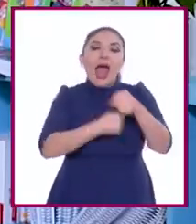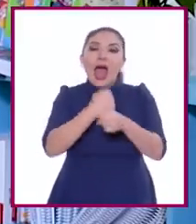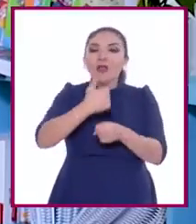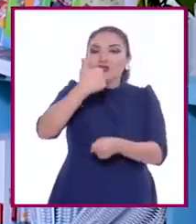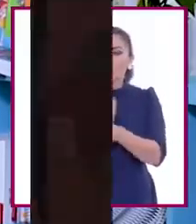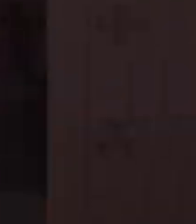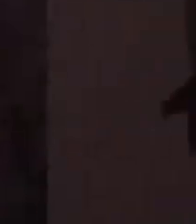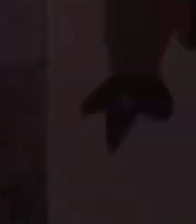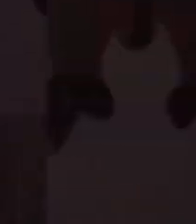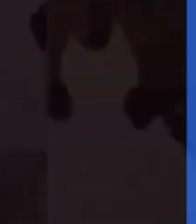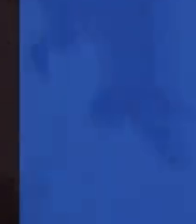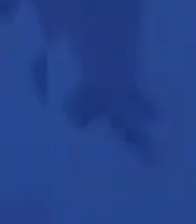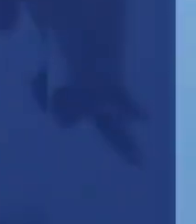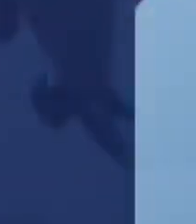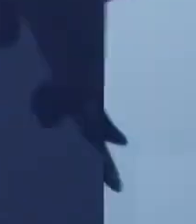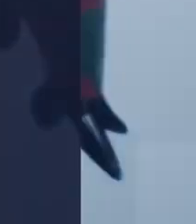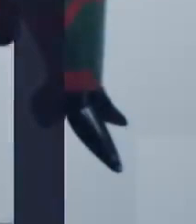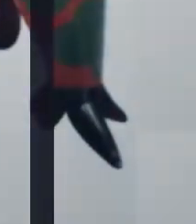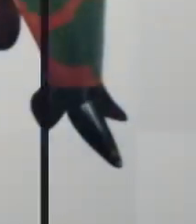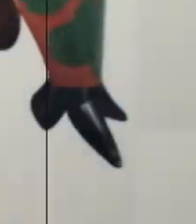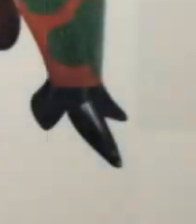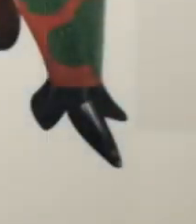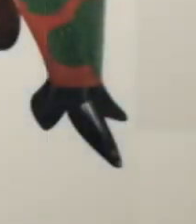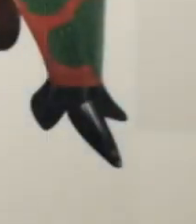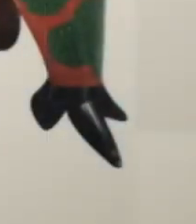de sexto grado.